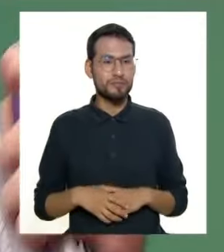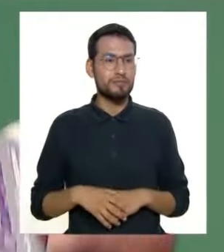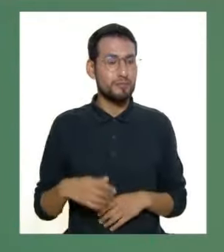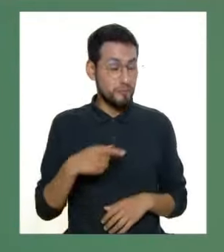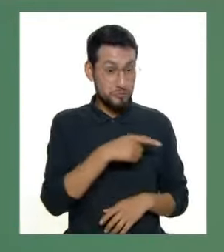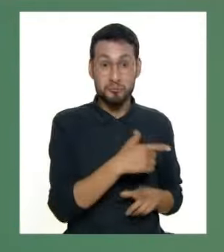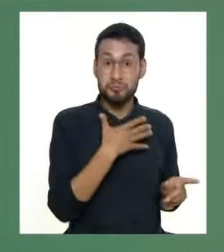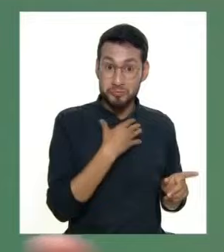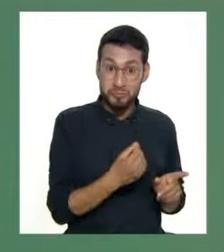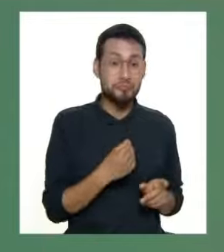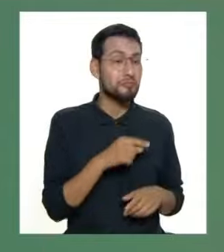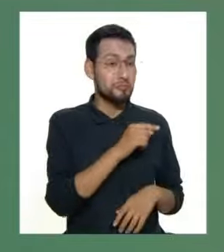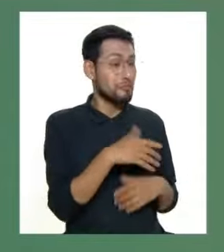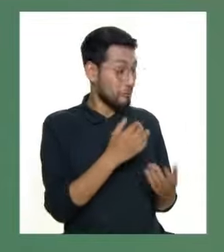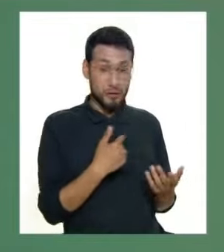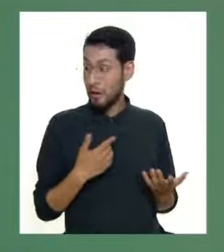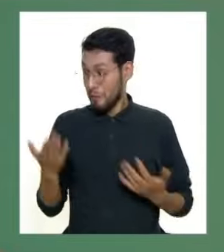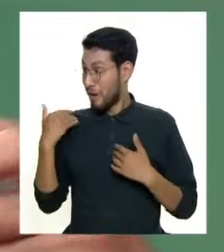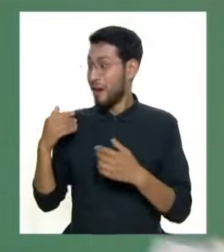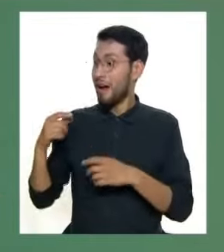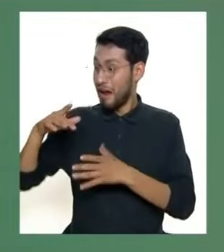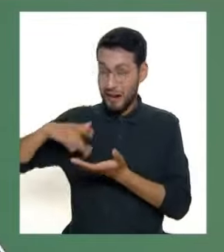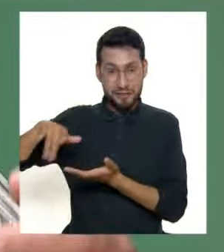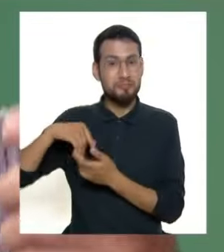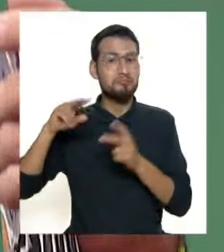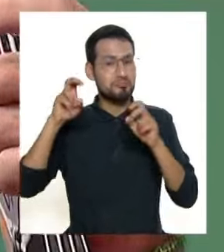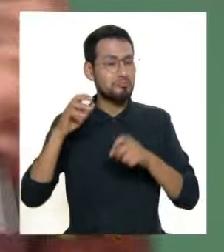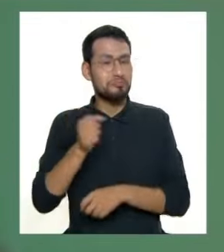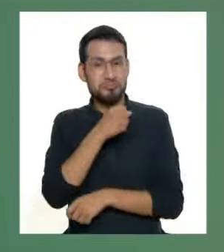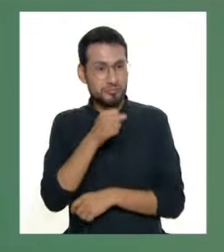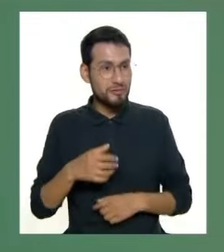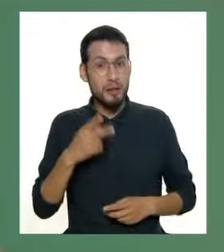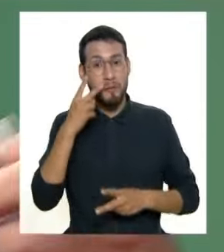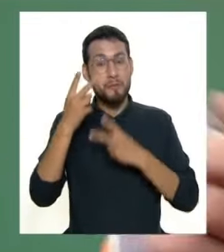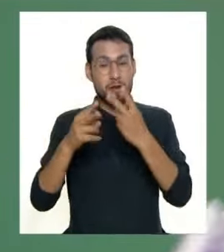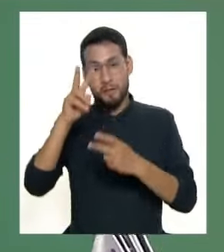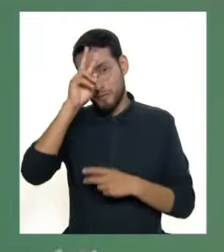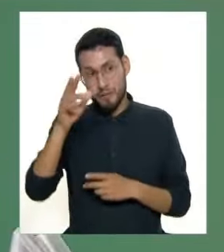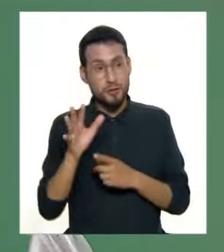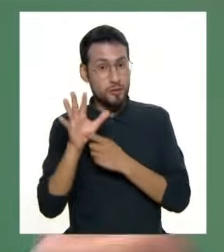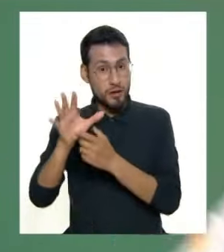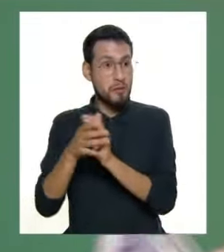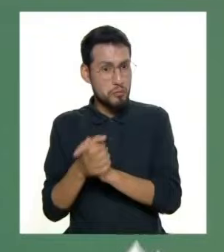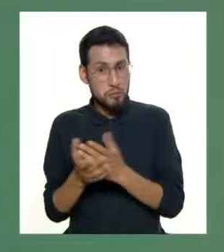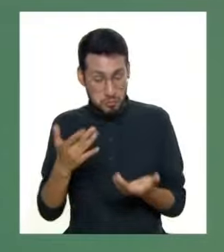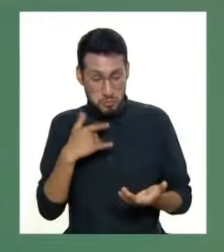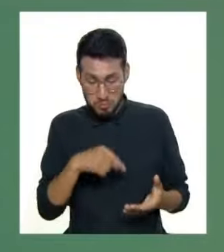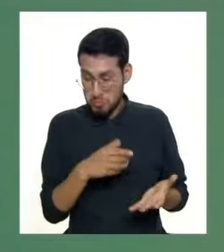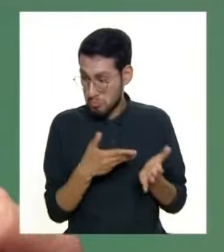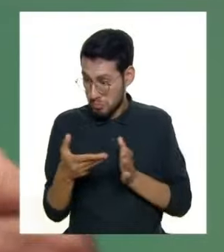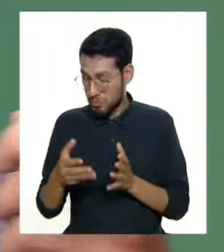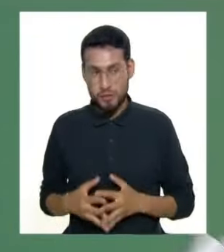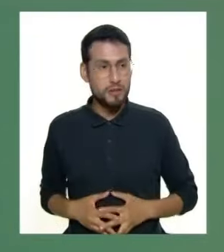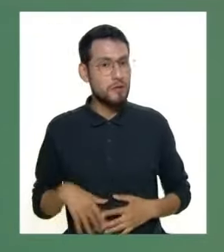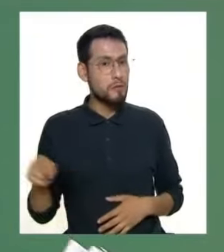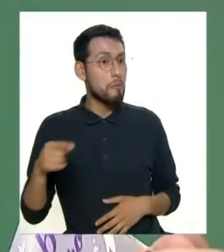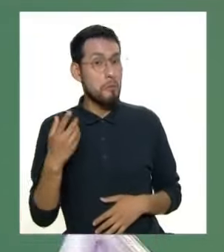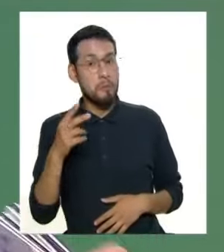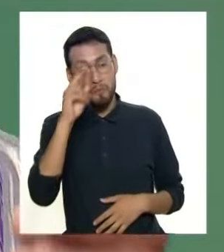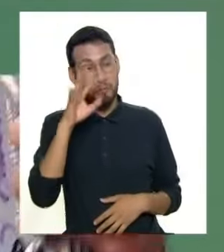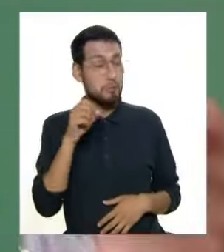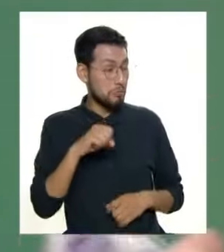Le encantó el tema, me dijo, Juancito, tenemos que grabarlo. Se graba el tema, visitamos Perú, se lo presento a un amigo, le digo, mira, estamos haciendo esto. Y él fue